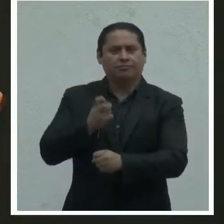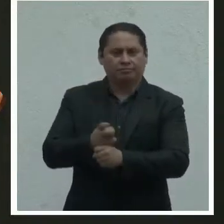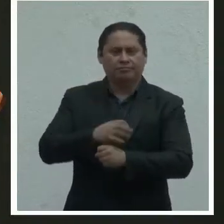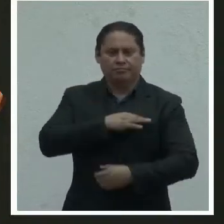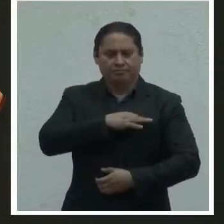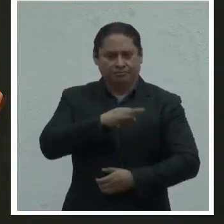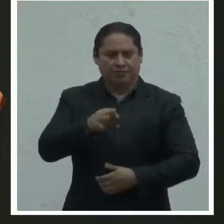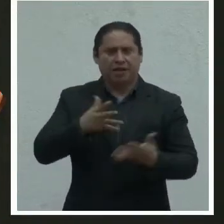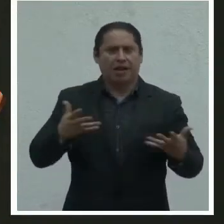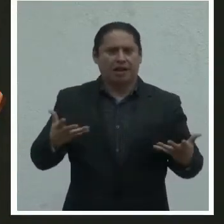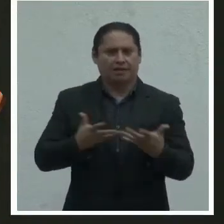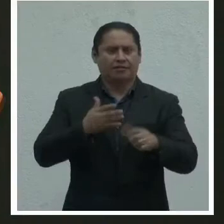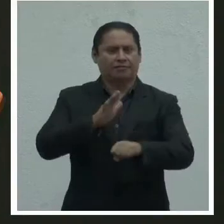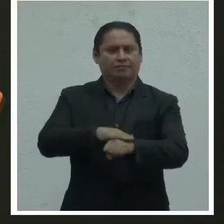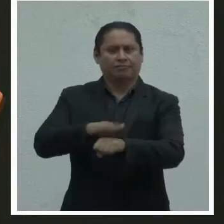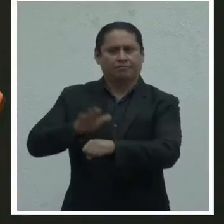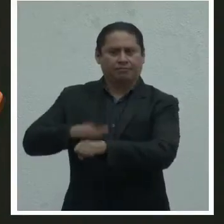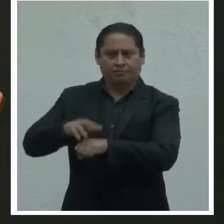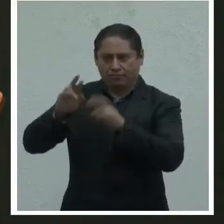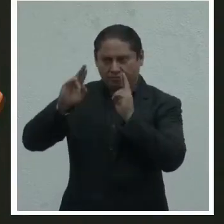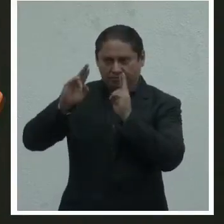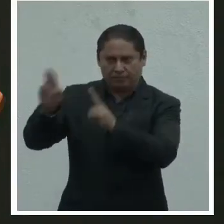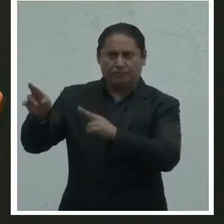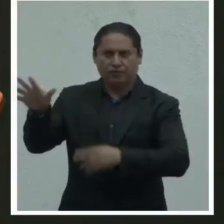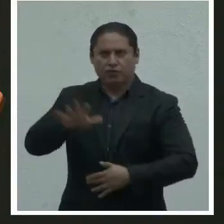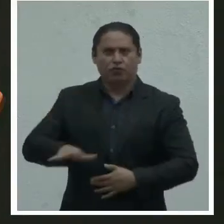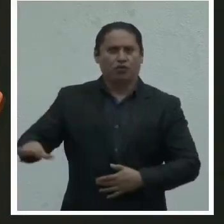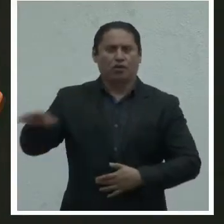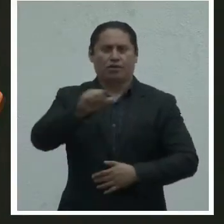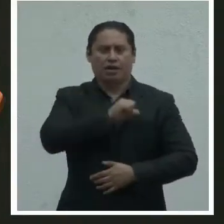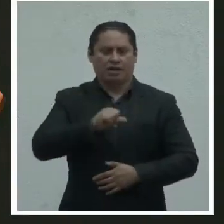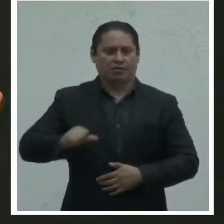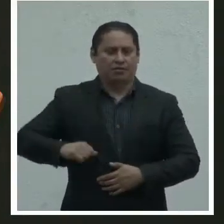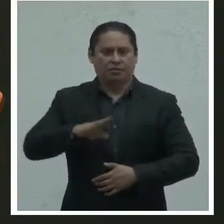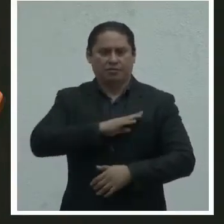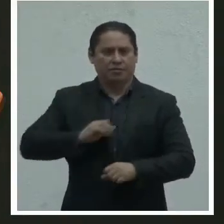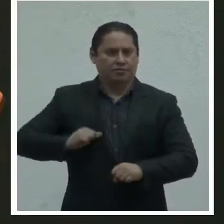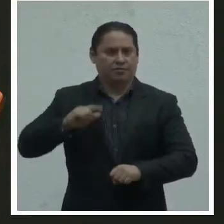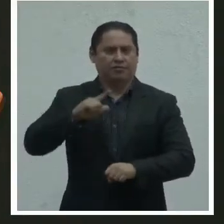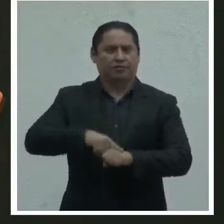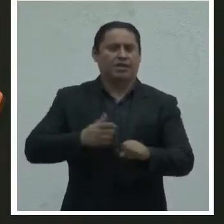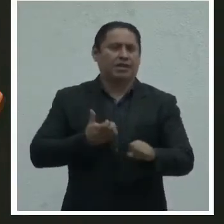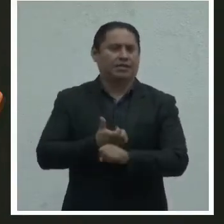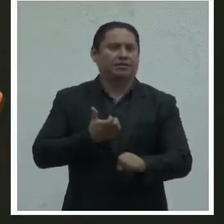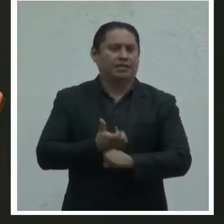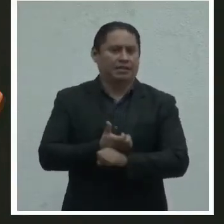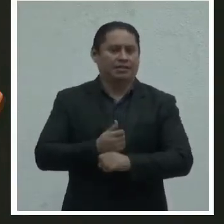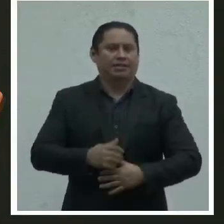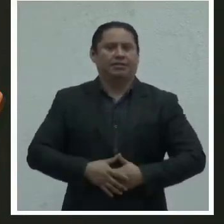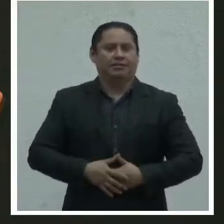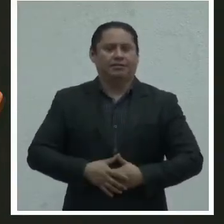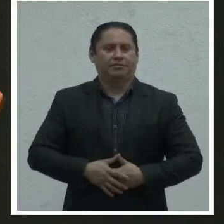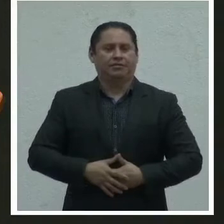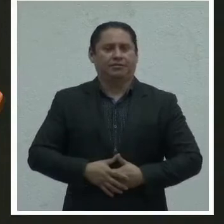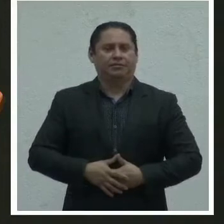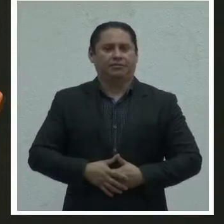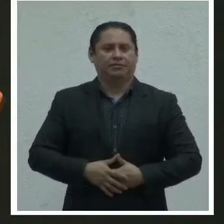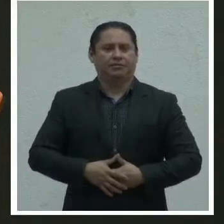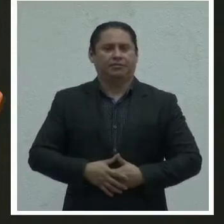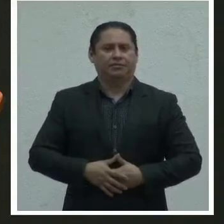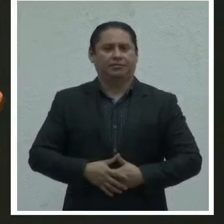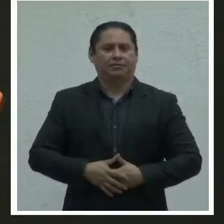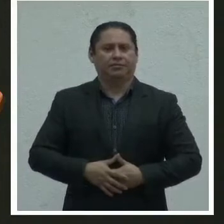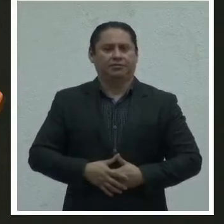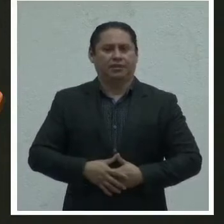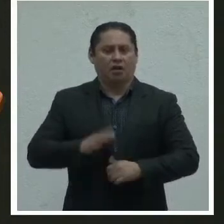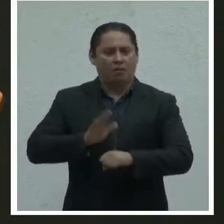realizo de manera respetuosa a todos los ayuntamientos del Estado, porque contar con las